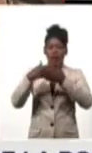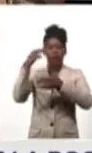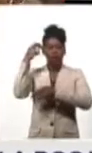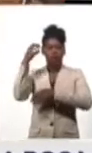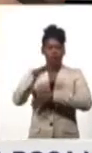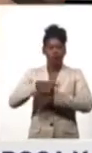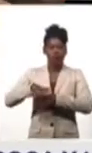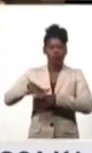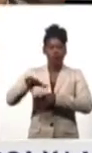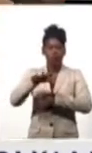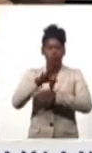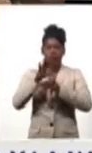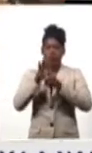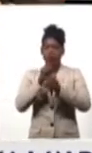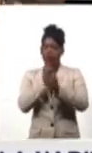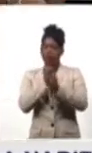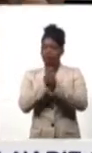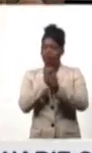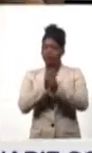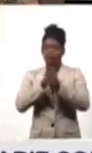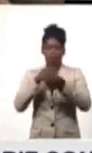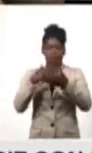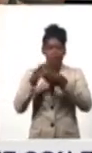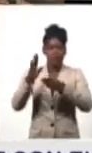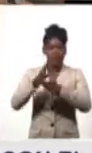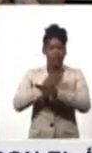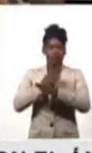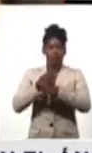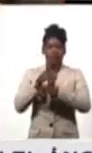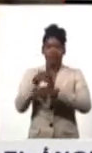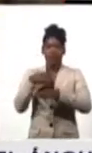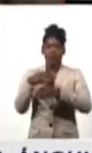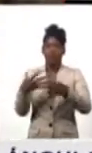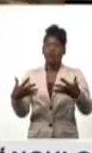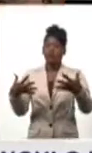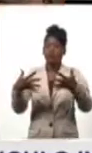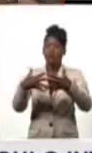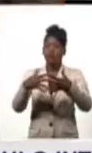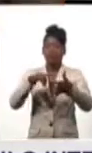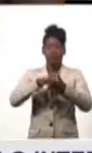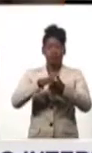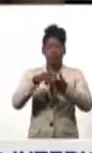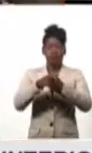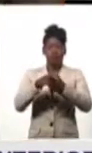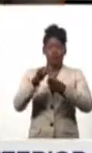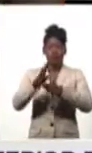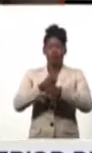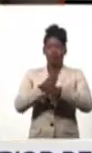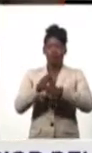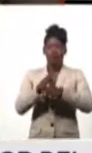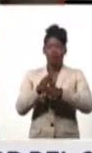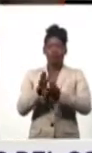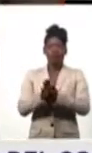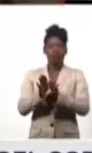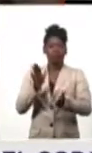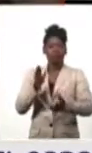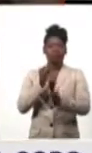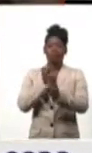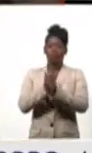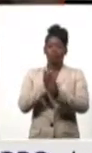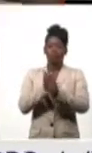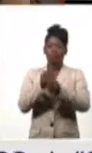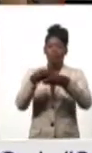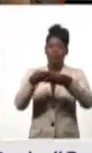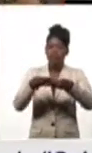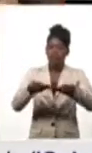Estado, entidades nacionales, OSDE, que están relacionados y comprometidos con la conservación y el uso sostenible de la